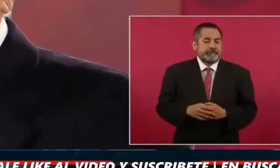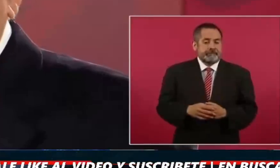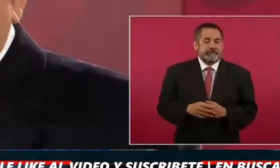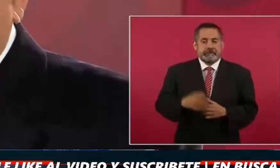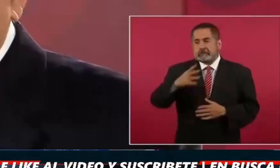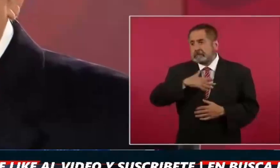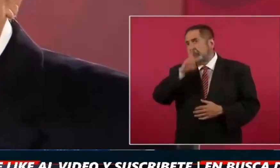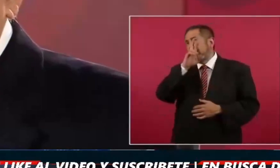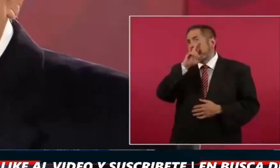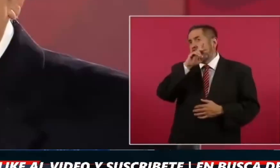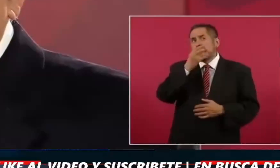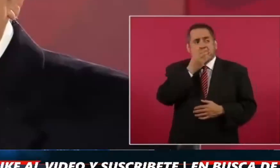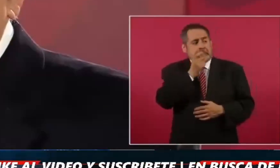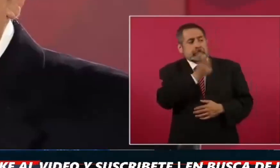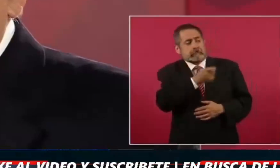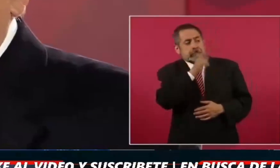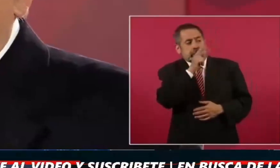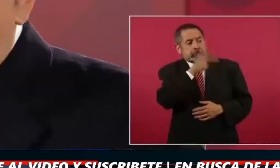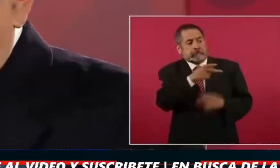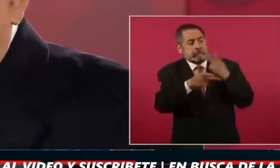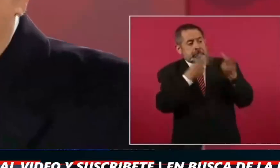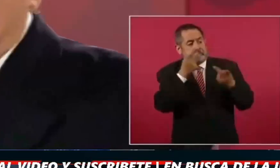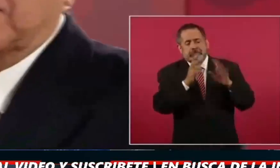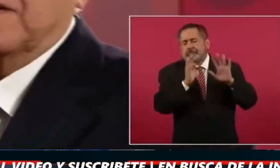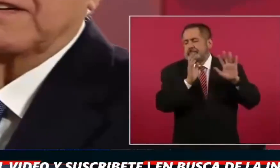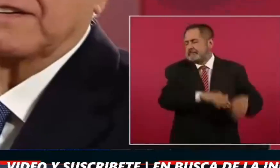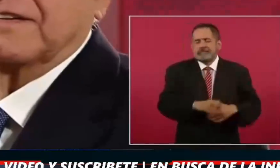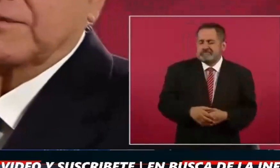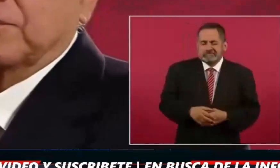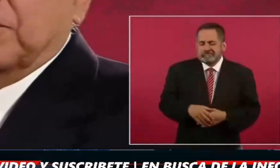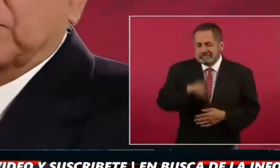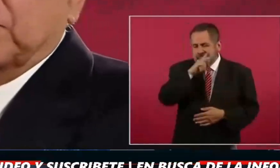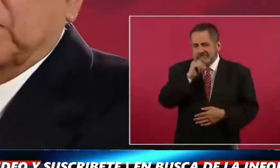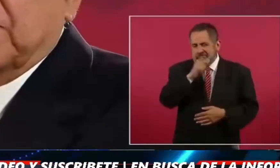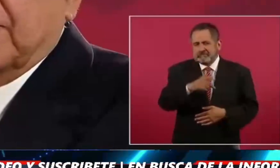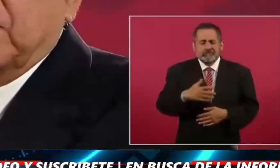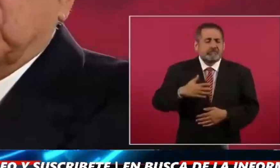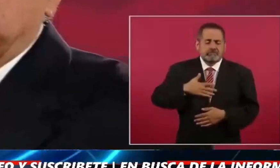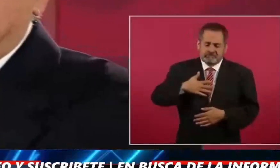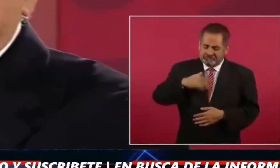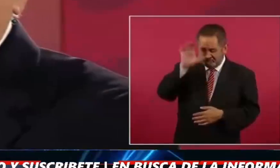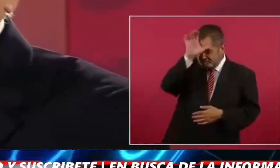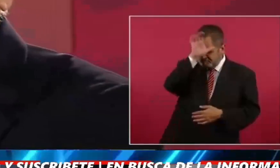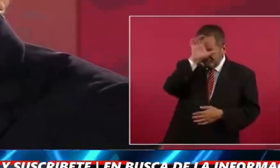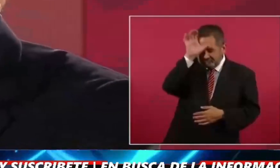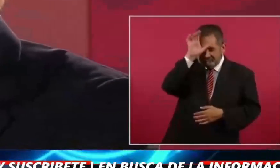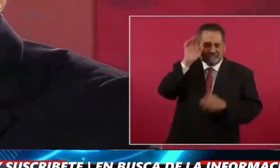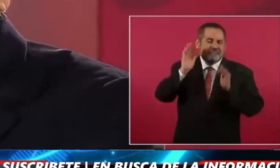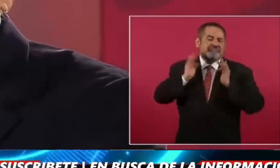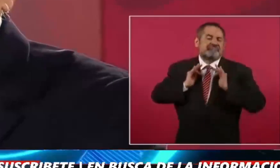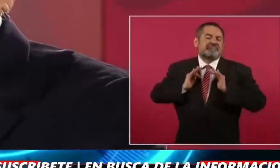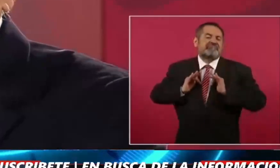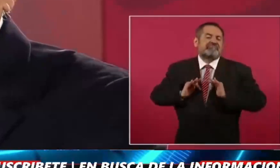me preocupa mucho, en primerísimo lugar, porque estoy muy tranquilo con mi conciencia,